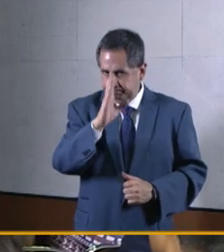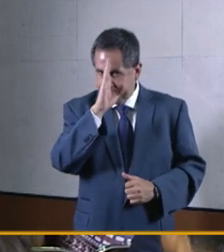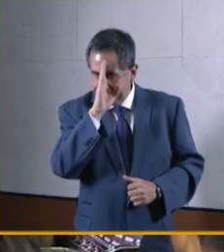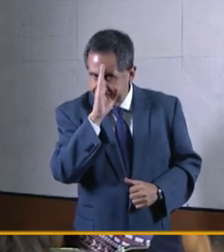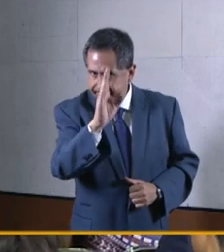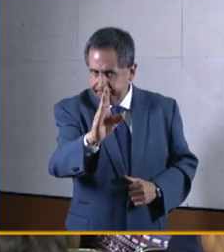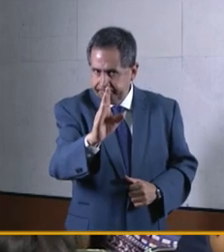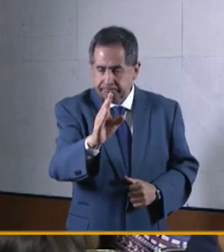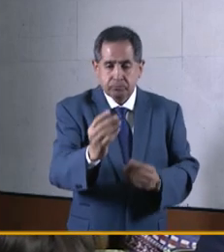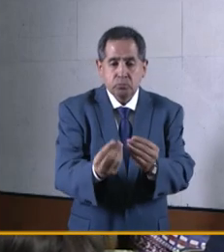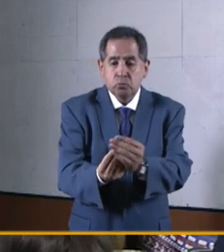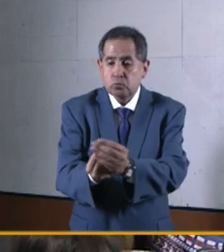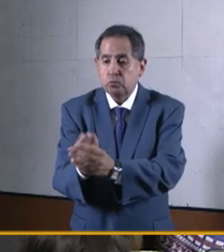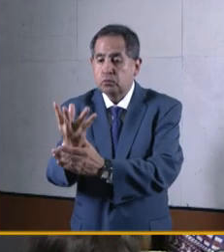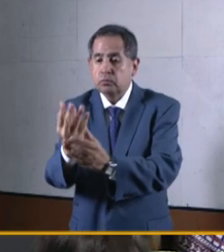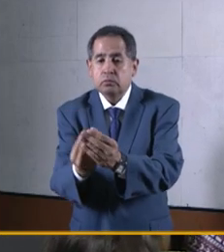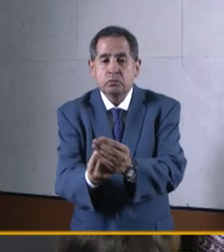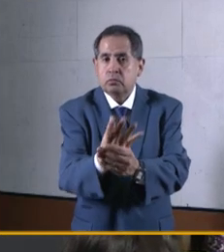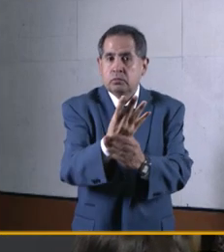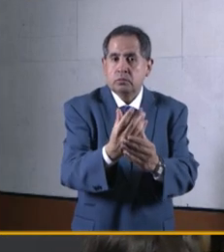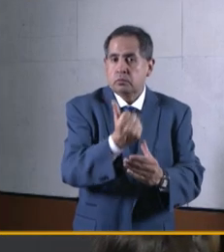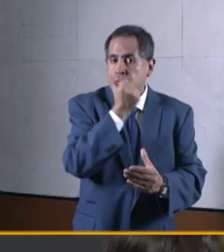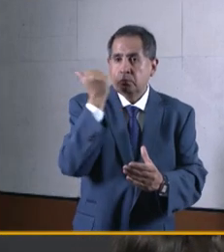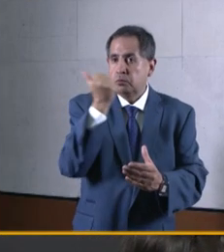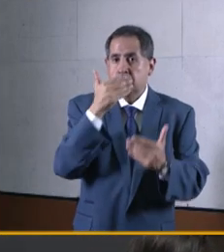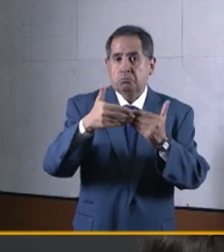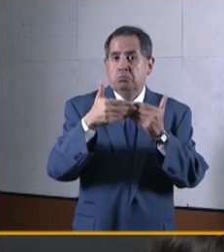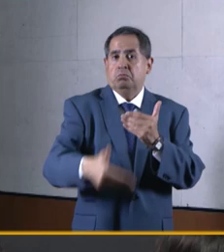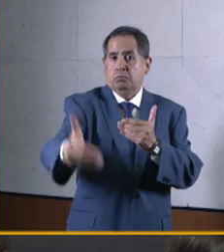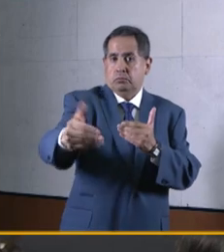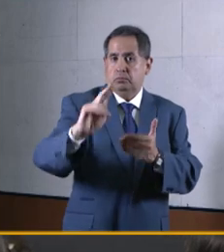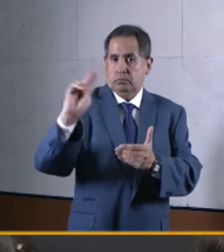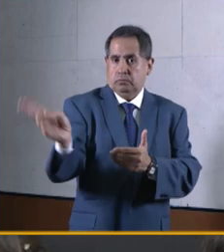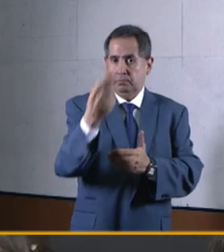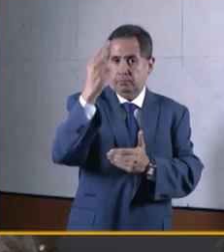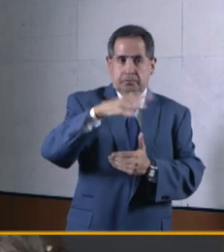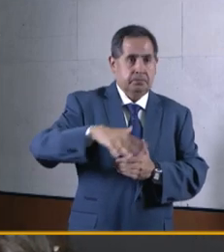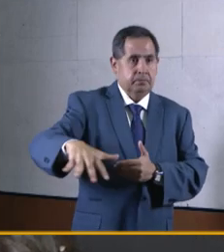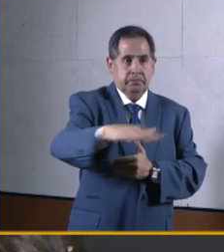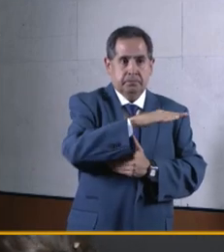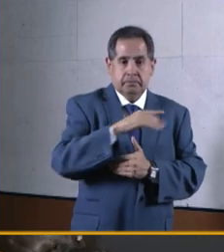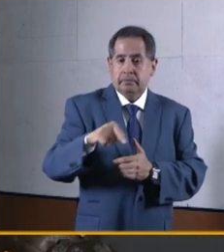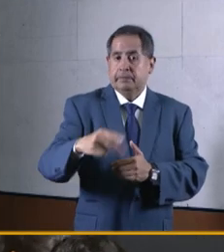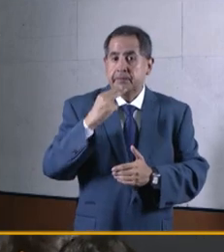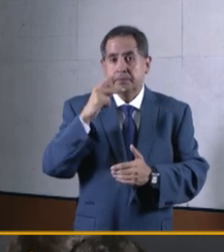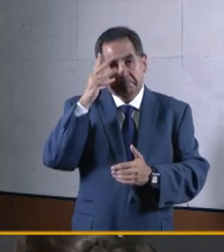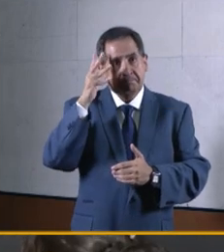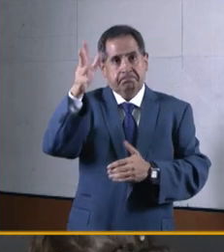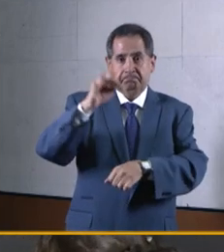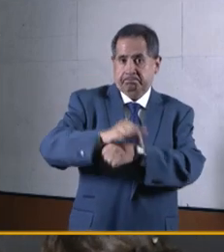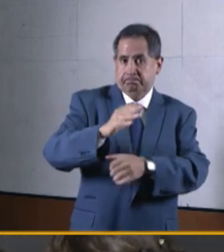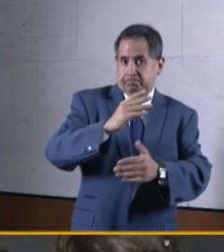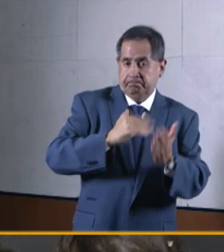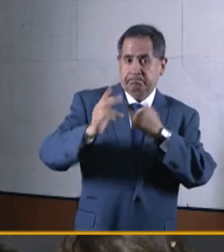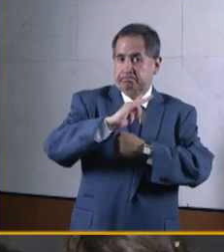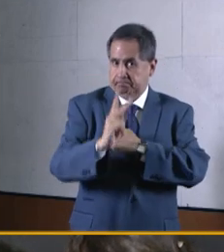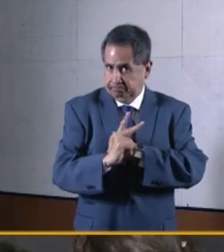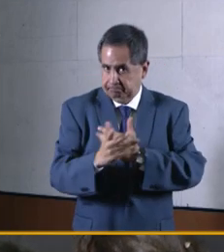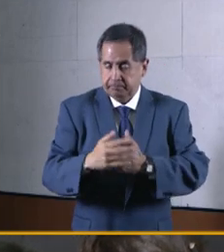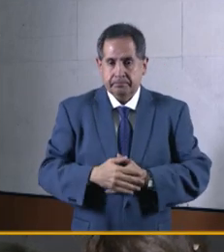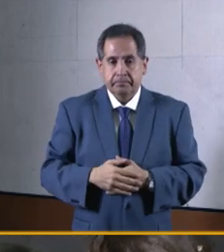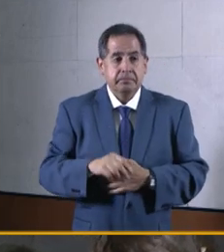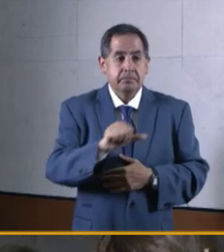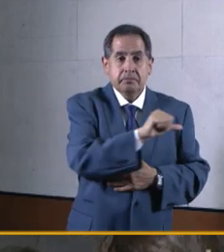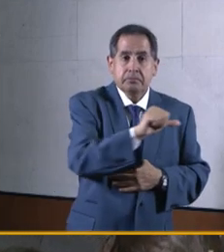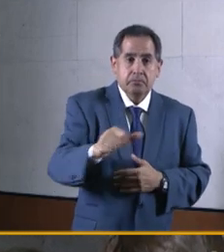a los nuevos protagonistas de la vida de la universidad y de nuestra nación quiero dirigirme a